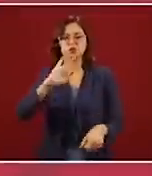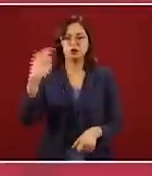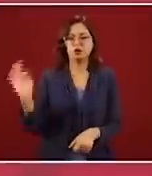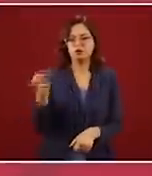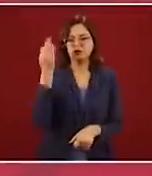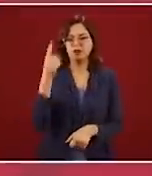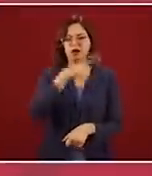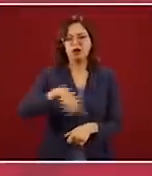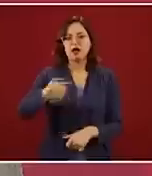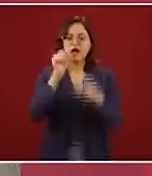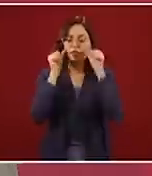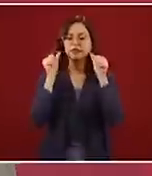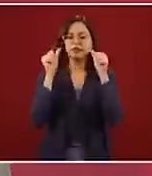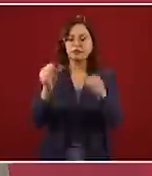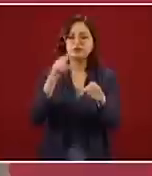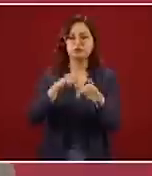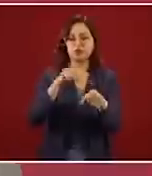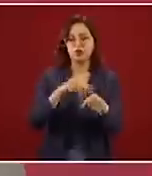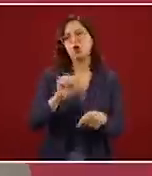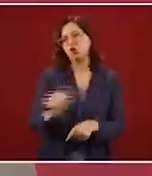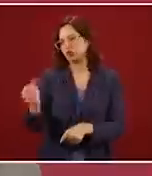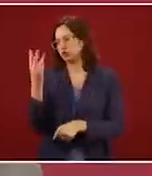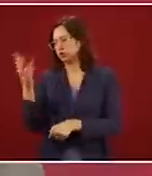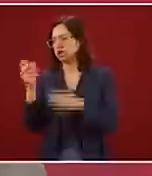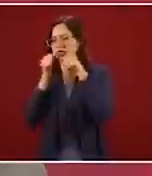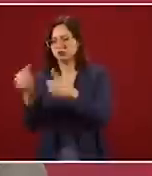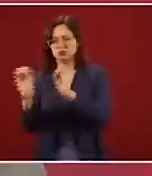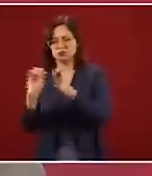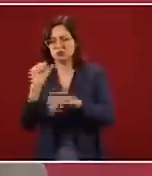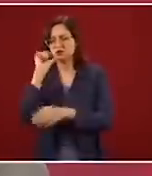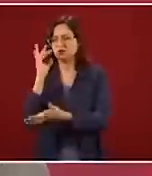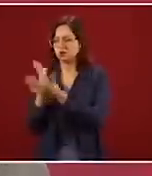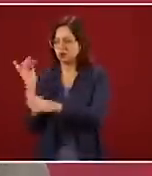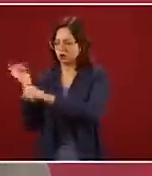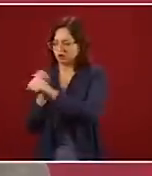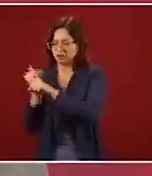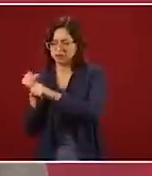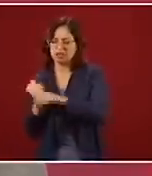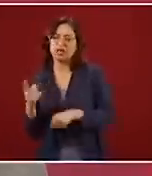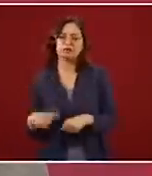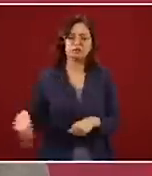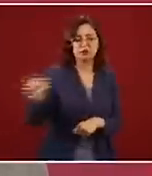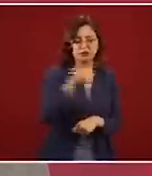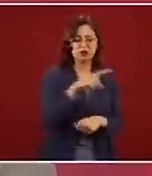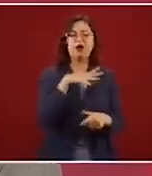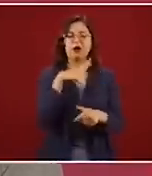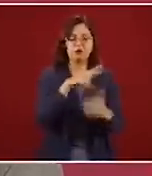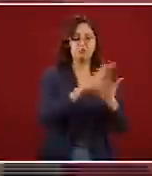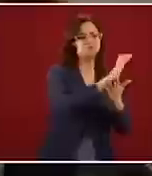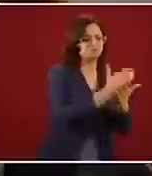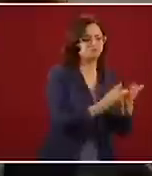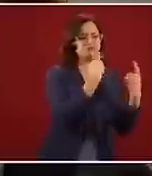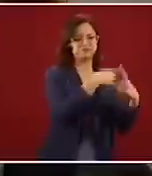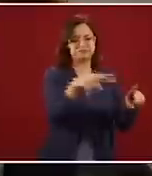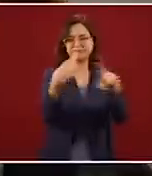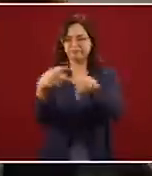que dan atención médica, hay otros 3 pero que no dan atención, sino hacen investigación, tienen este tipo de contratos con